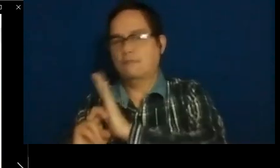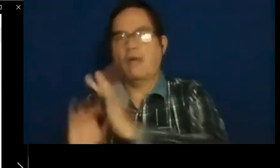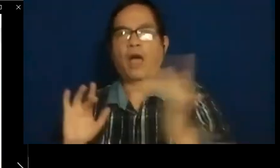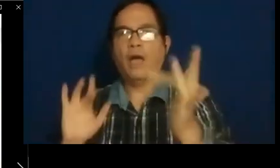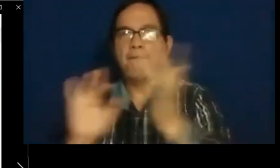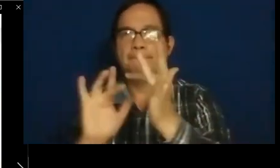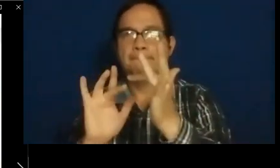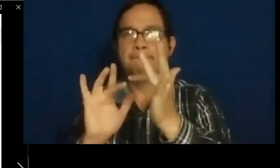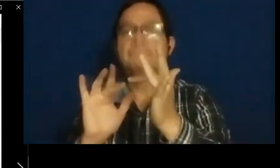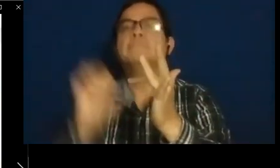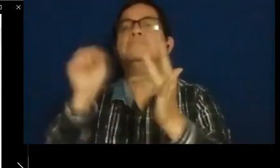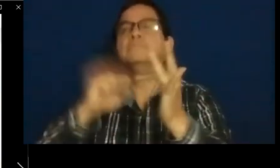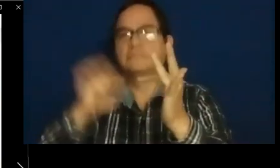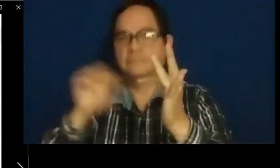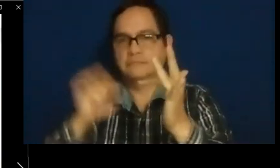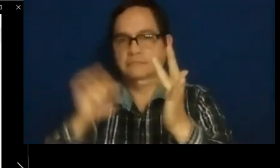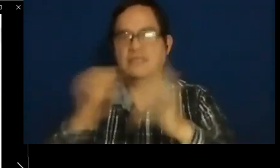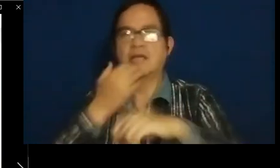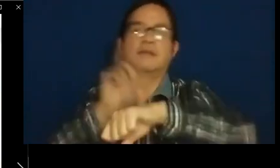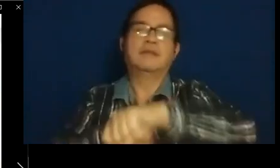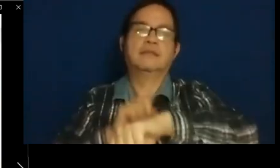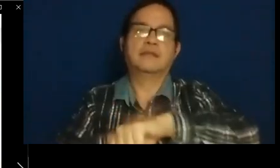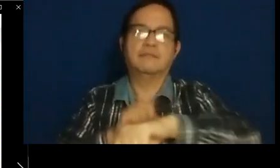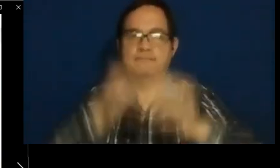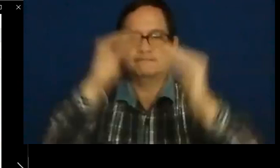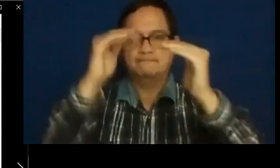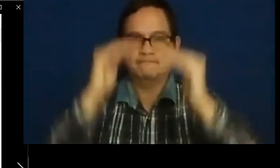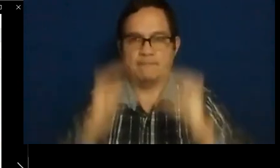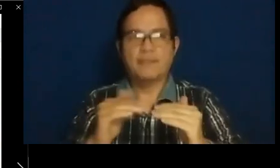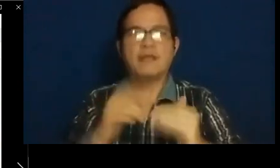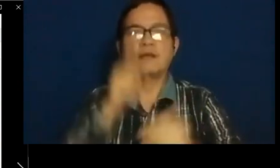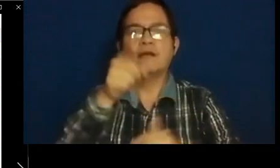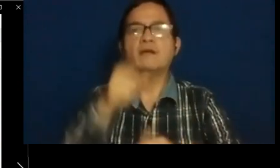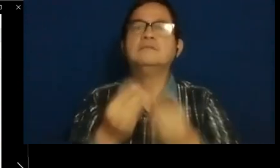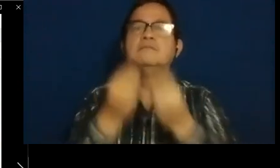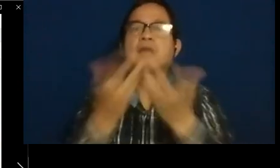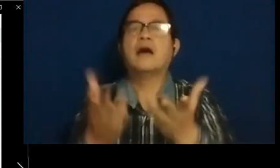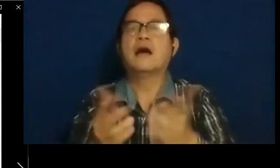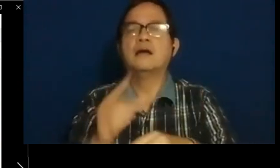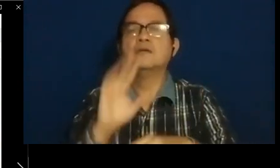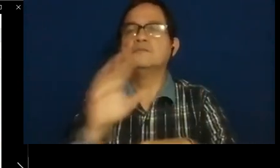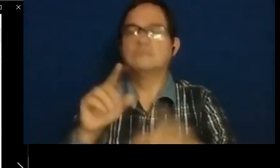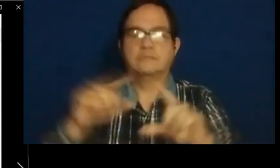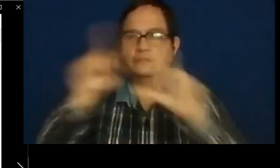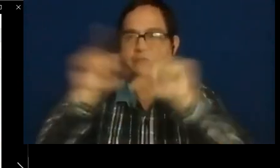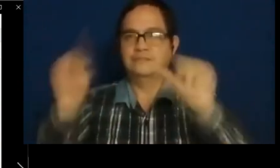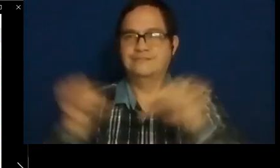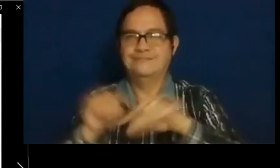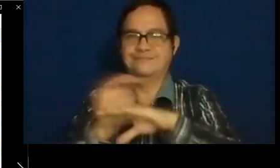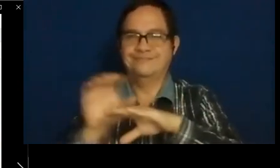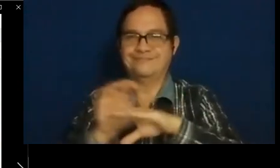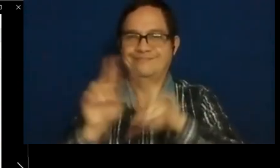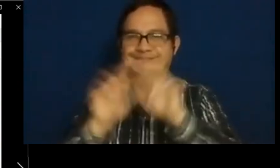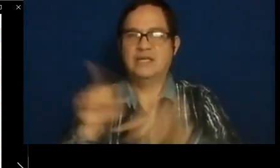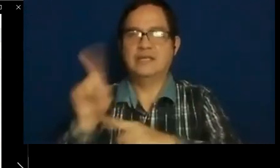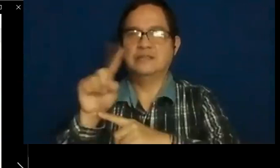cierto. ¿Vale? El tiempo, pues digamos que esto es básicamente algo que te va a entregar el simulador. ¿Listo? De acuerdo a los valores de masa